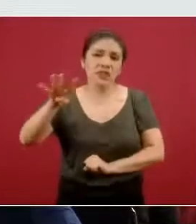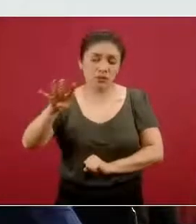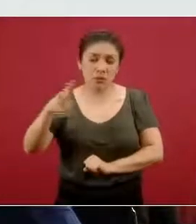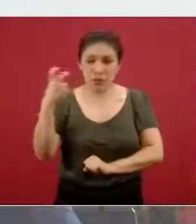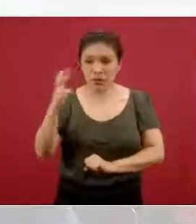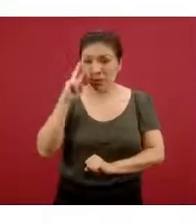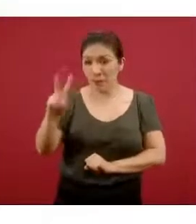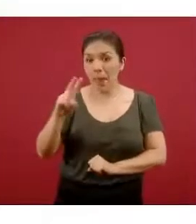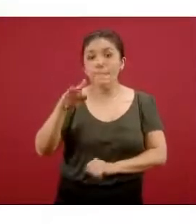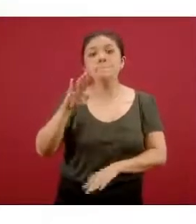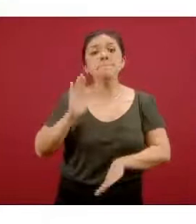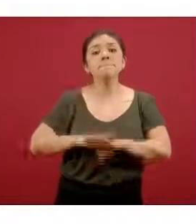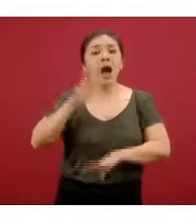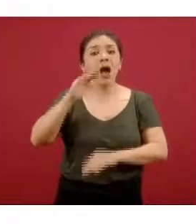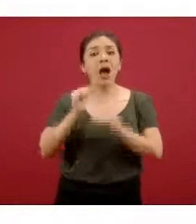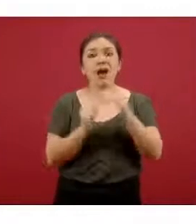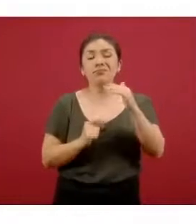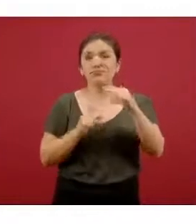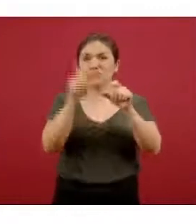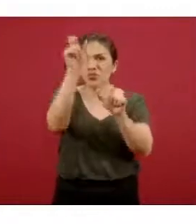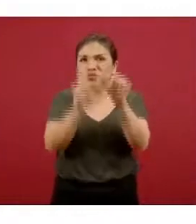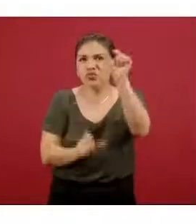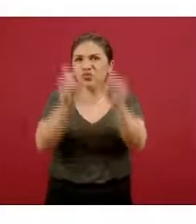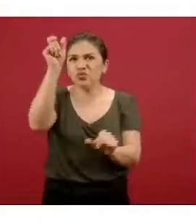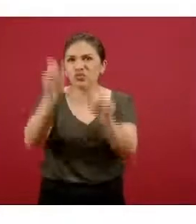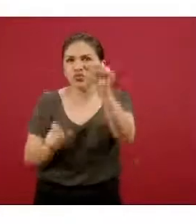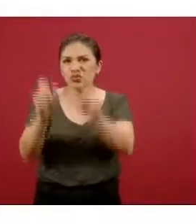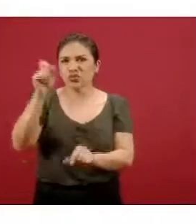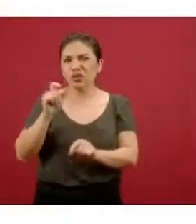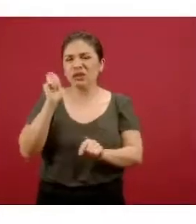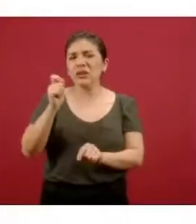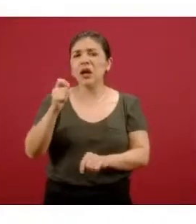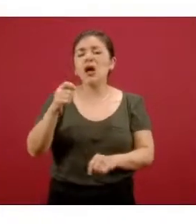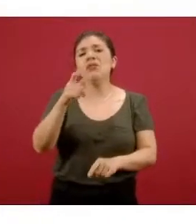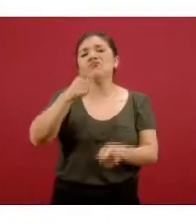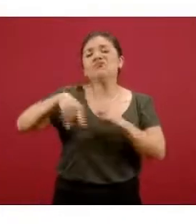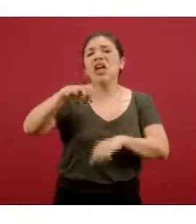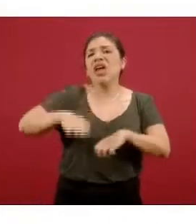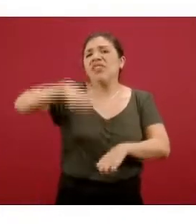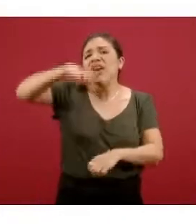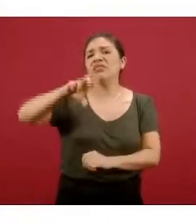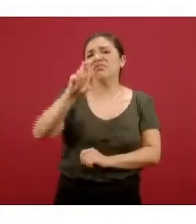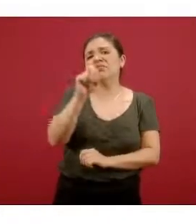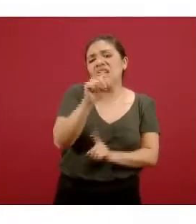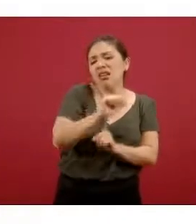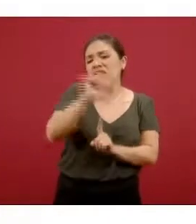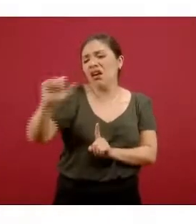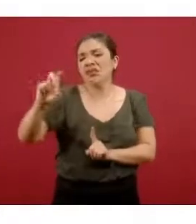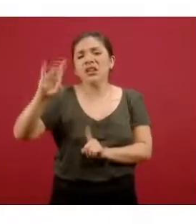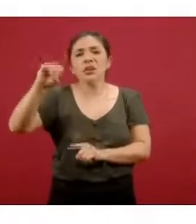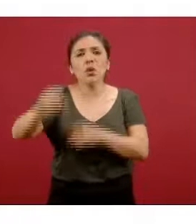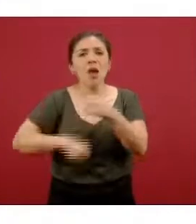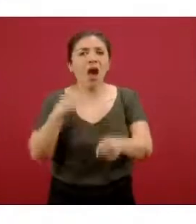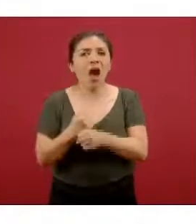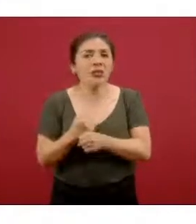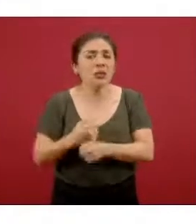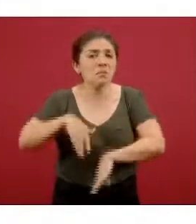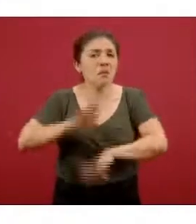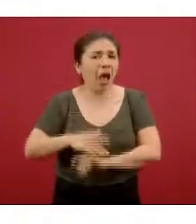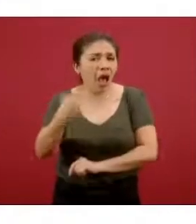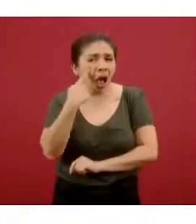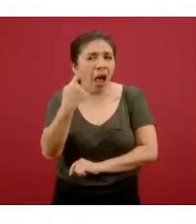ver las mayores alturas de las barras precisamente en las poblaciones entre 30 y 39 años.